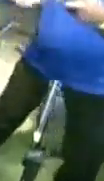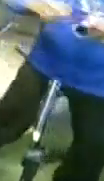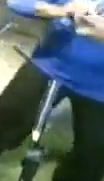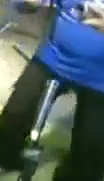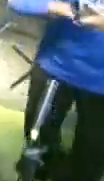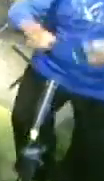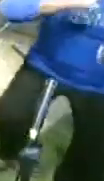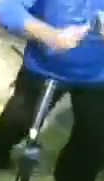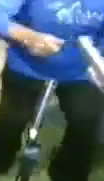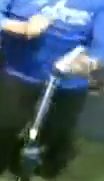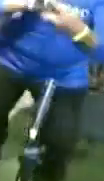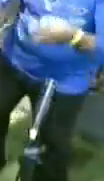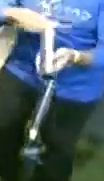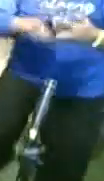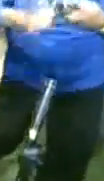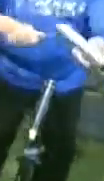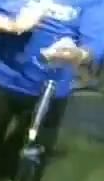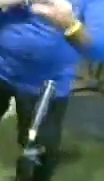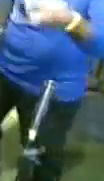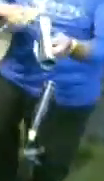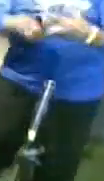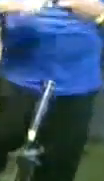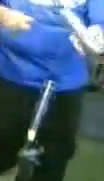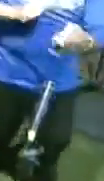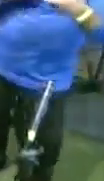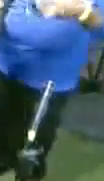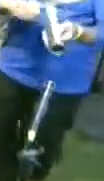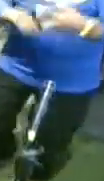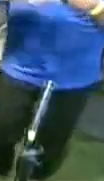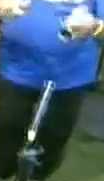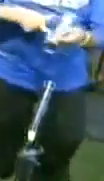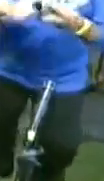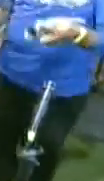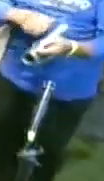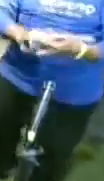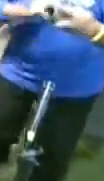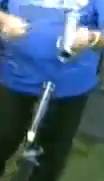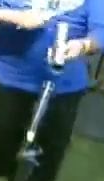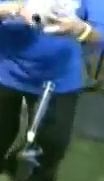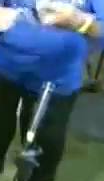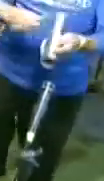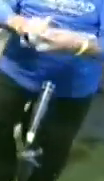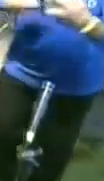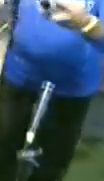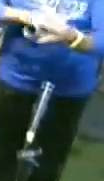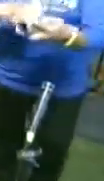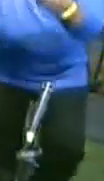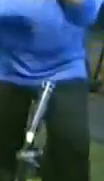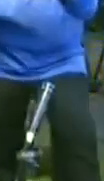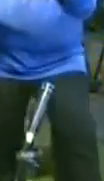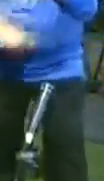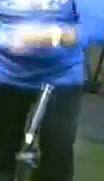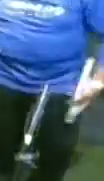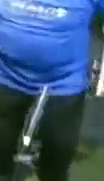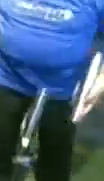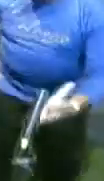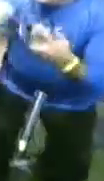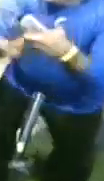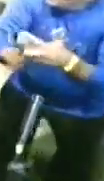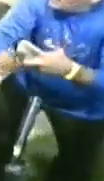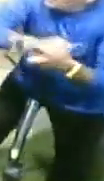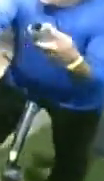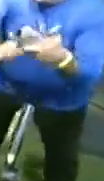Besarte los labios rojos y morderte la boquita. Besarte los labios rojos y morderte la boquita.